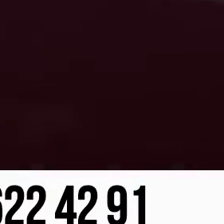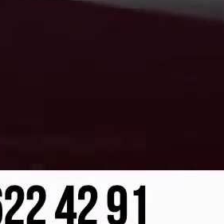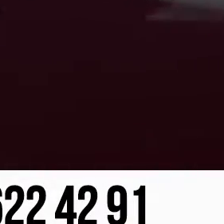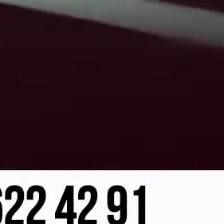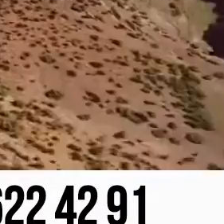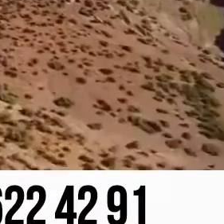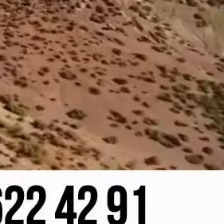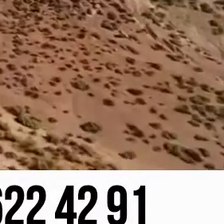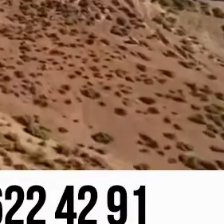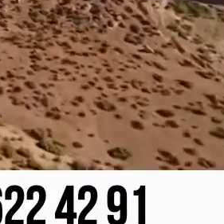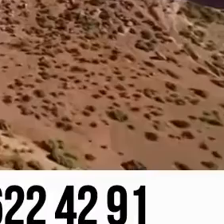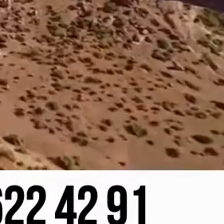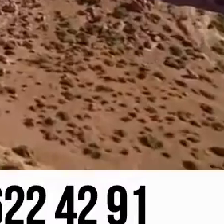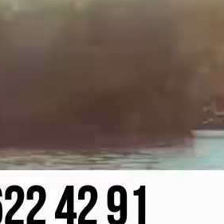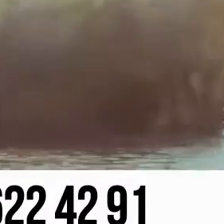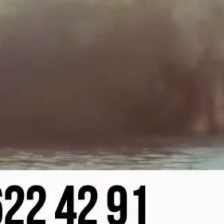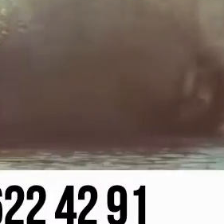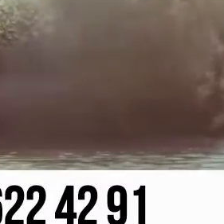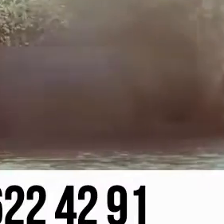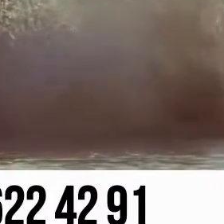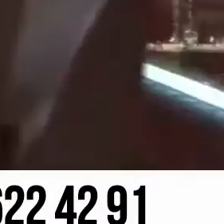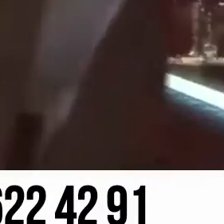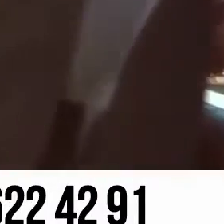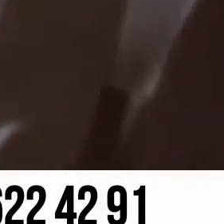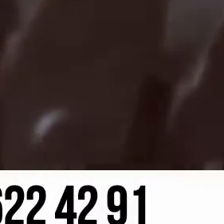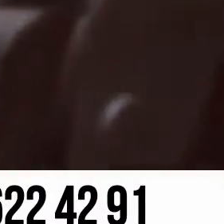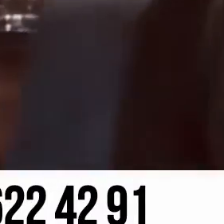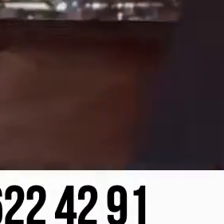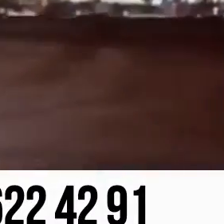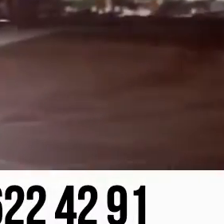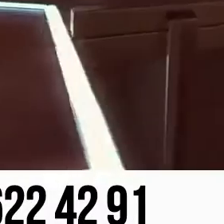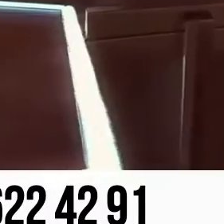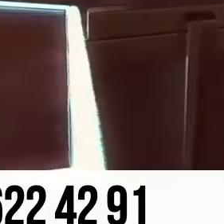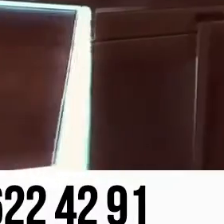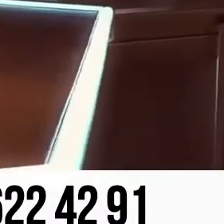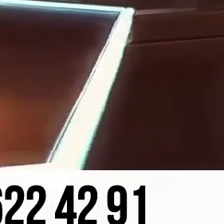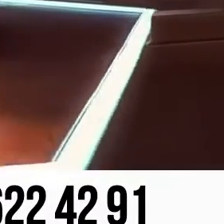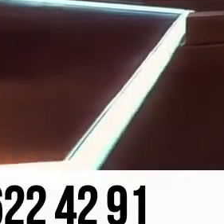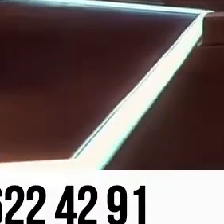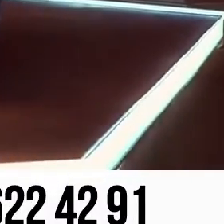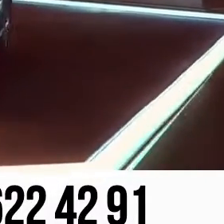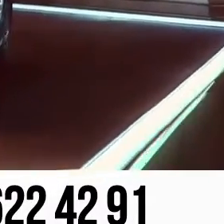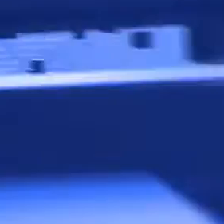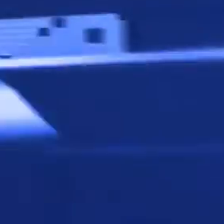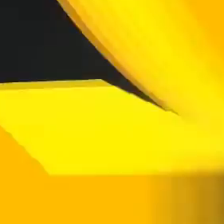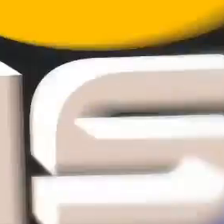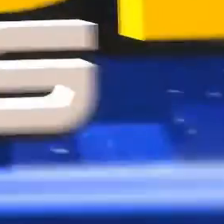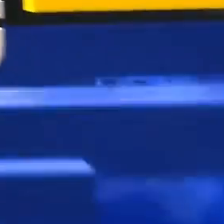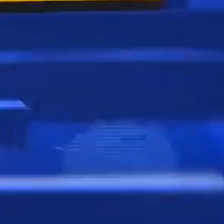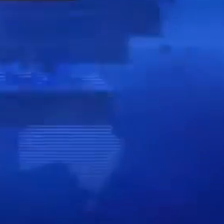todos los obstáculos domina todos los caminos nuevas toyota fortuner disponible en zarautz fotos barrancabermeja